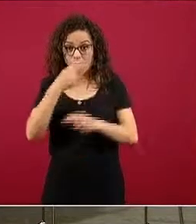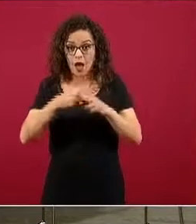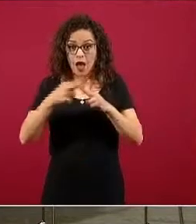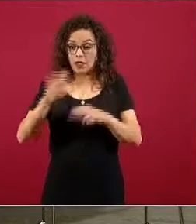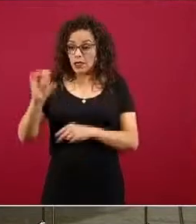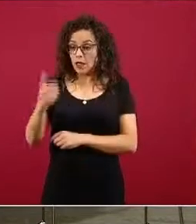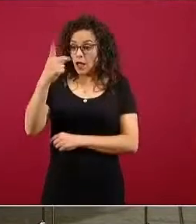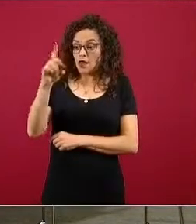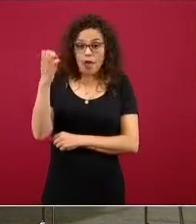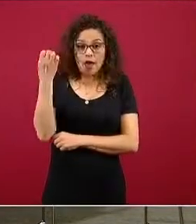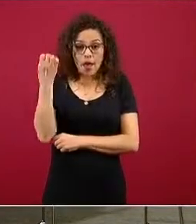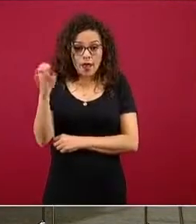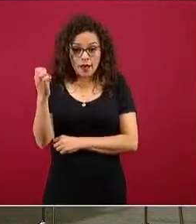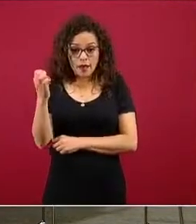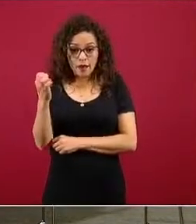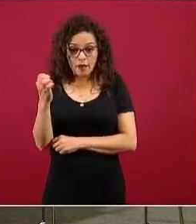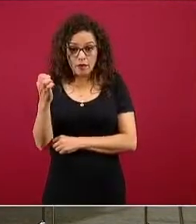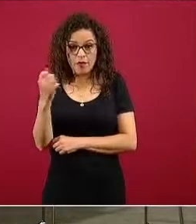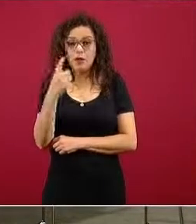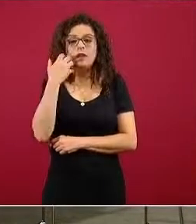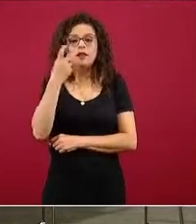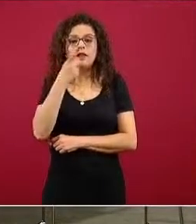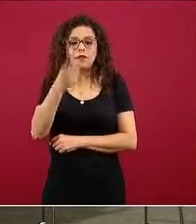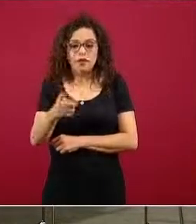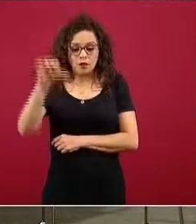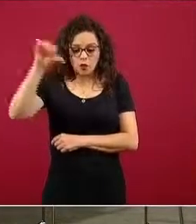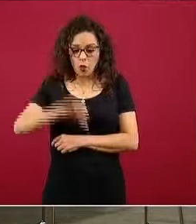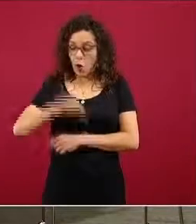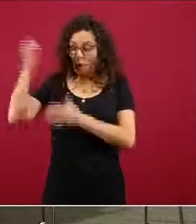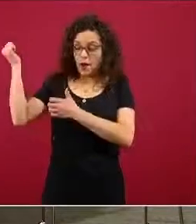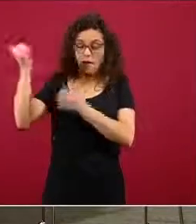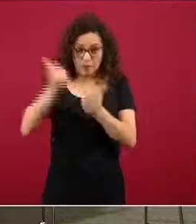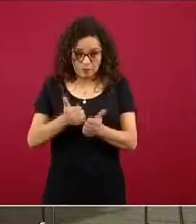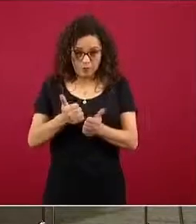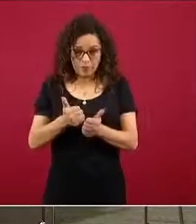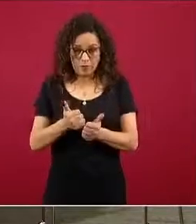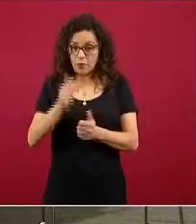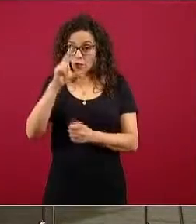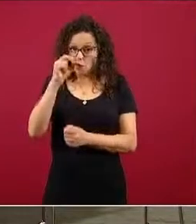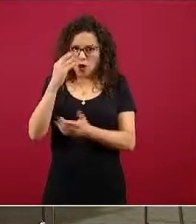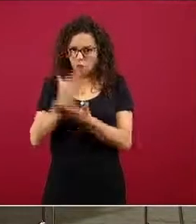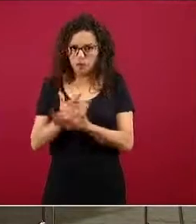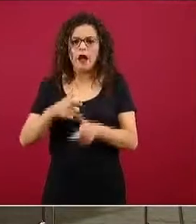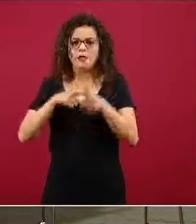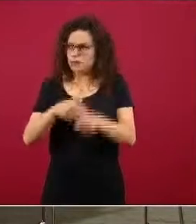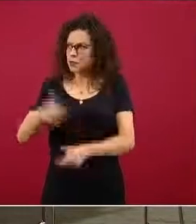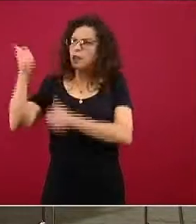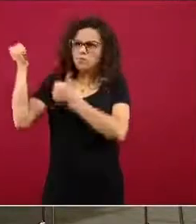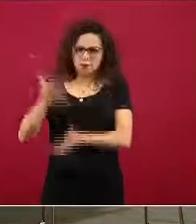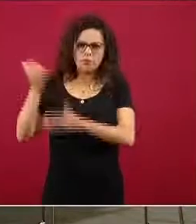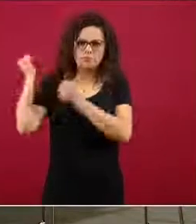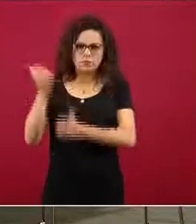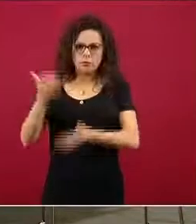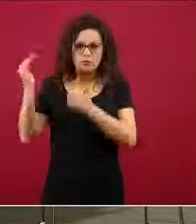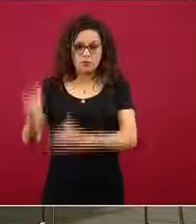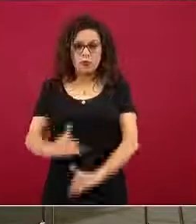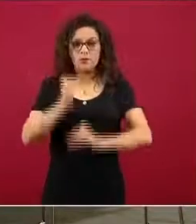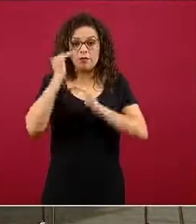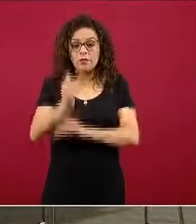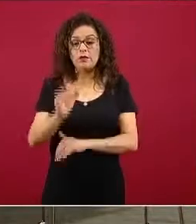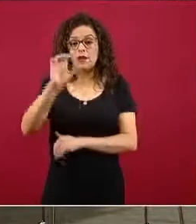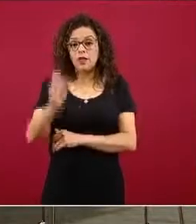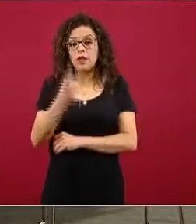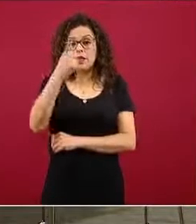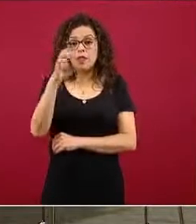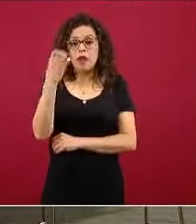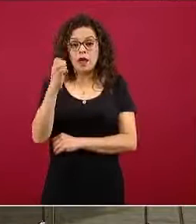31 de enero, es decir, arrancan hoy que llegaron y no se detiene, nos van a seguir entregando. Cuando lleguemos al 31 de enero